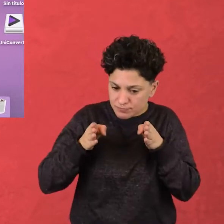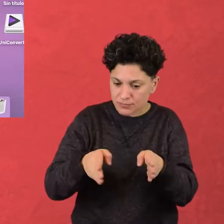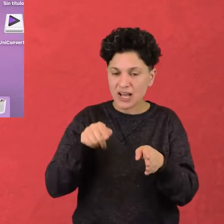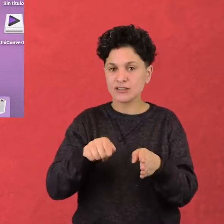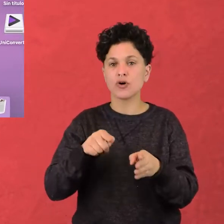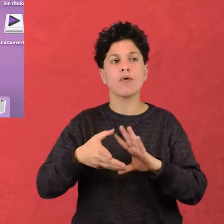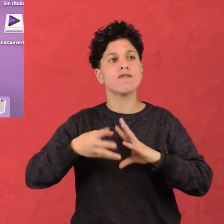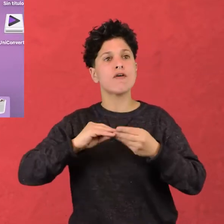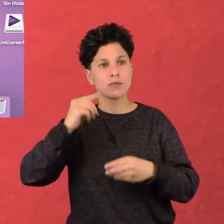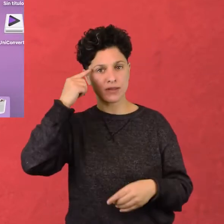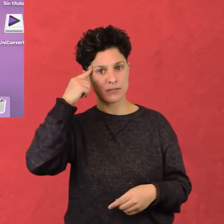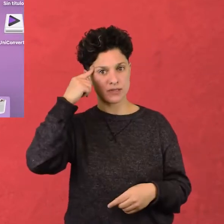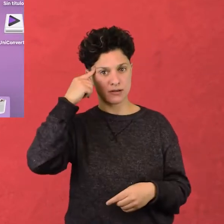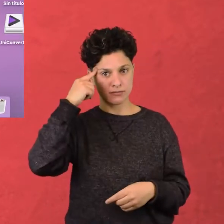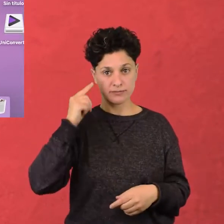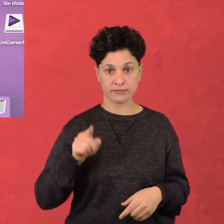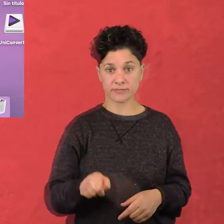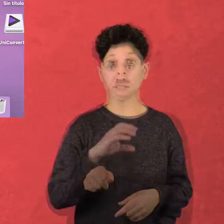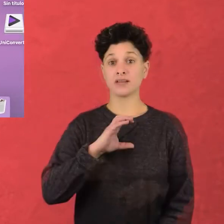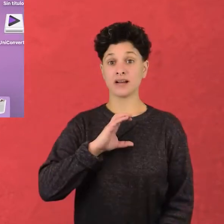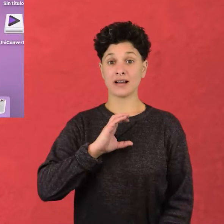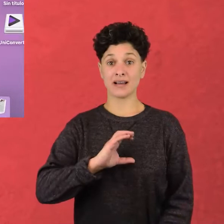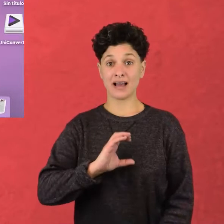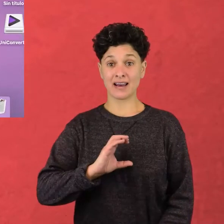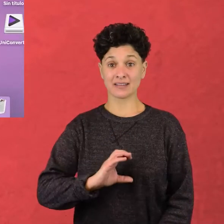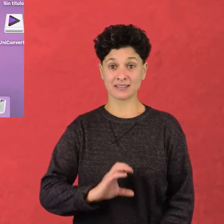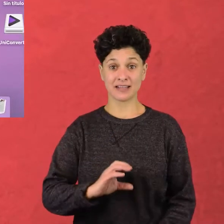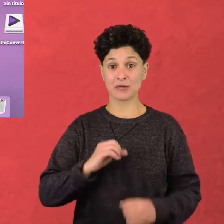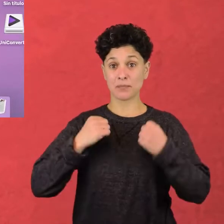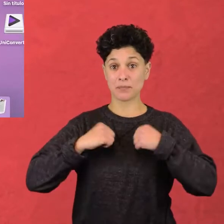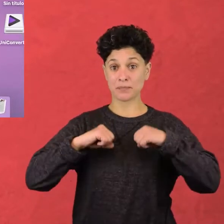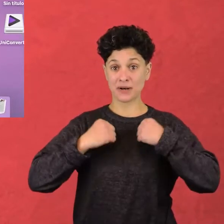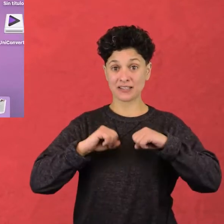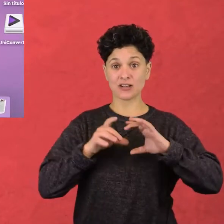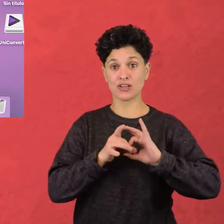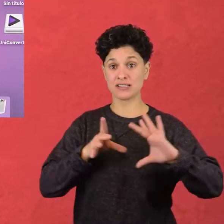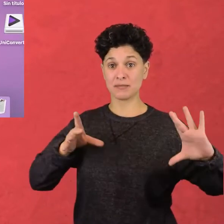pensar. El carácter práctico es independiente del temperamento.